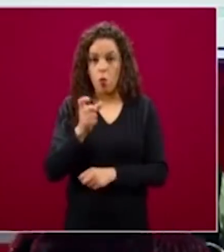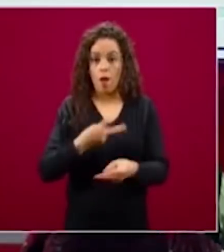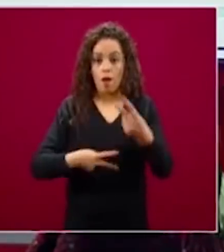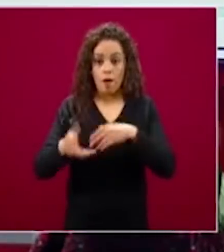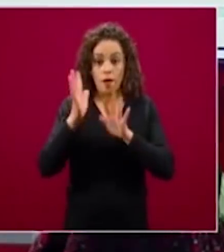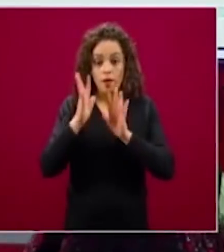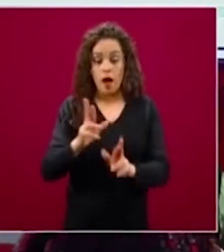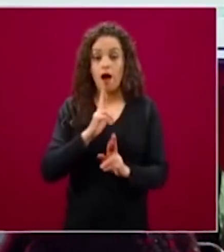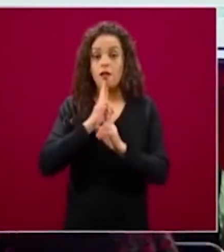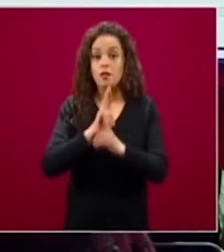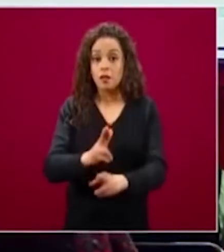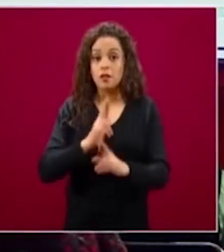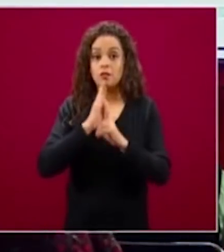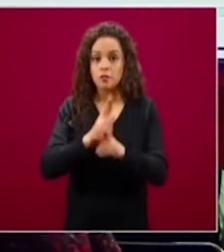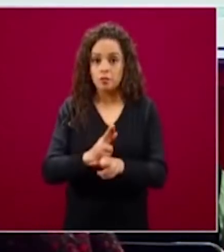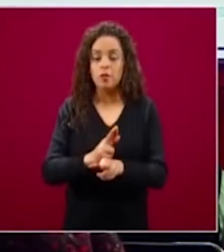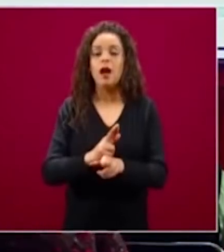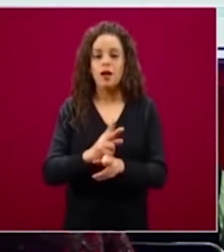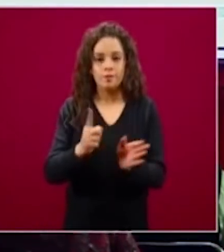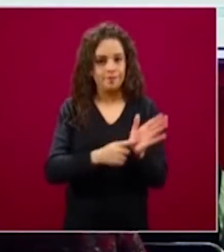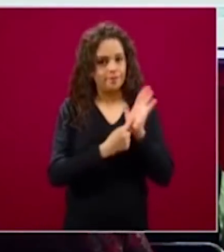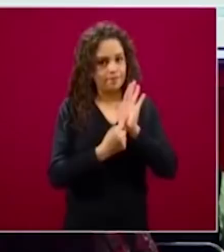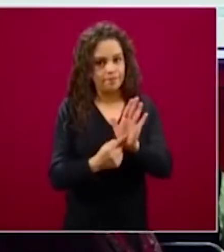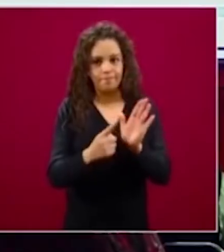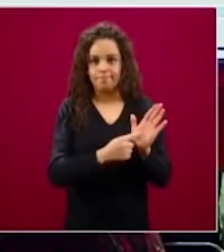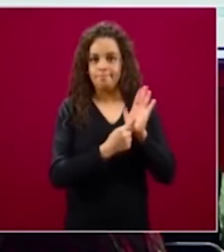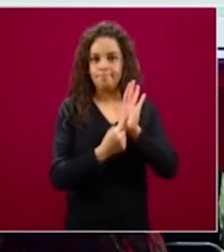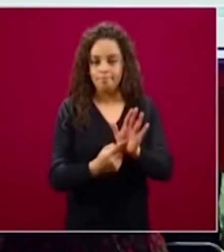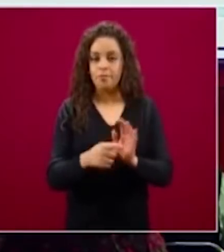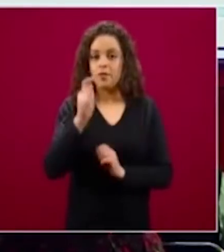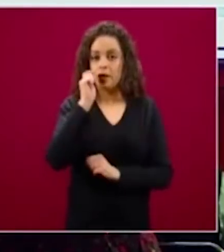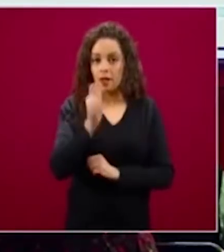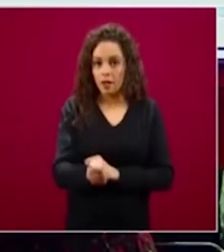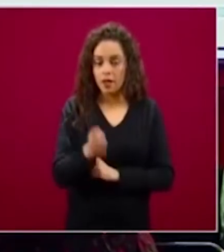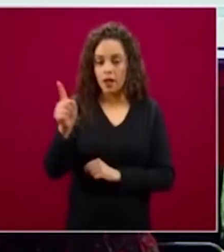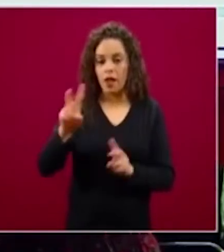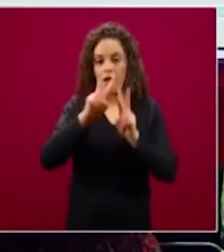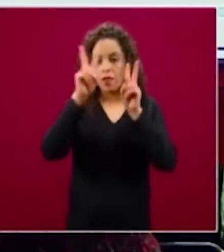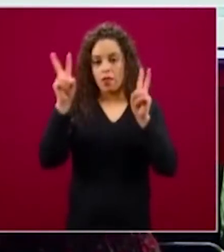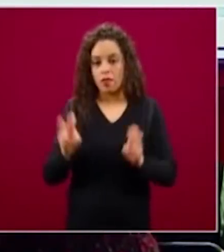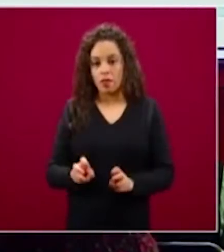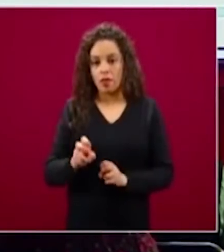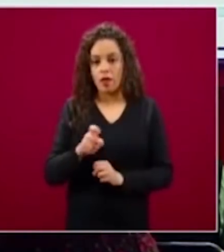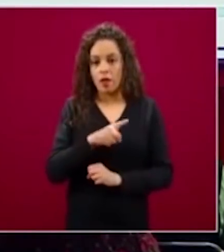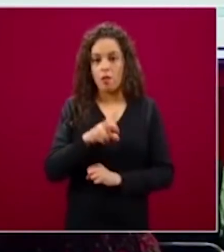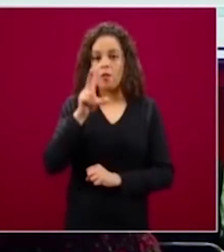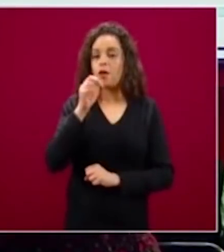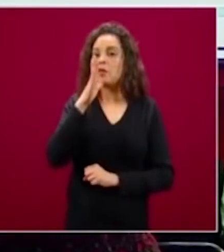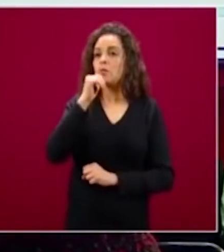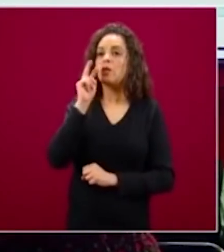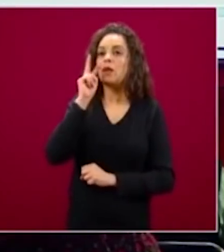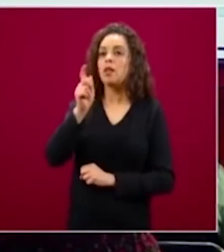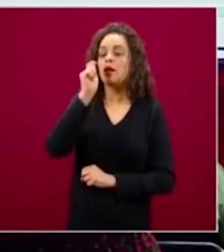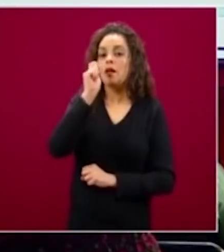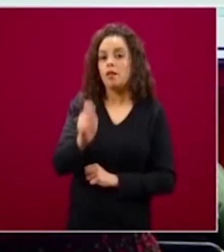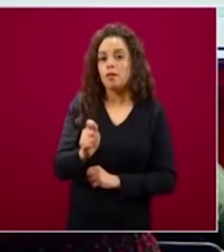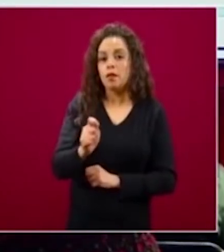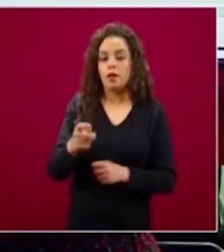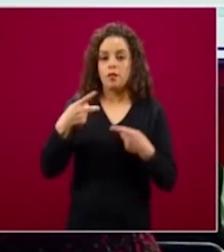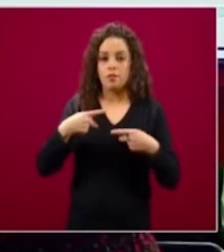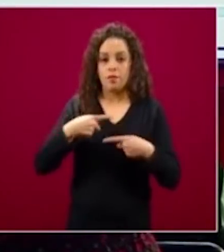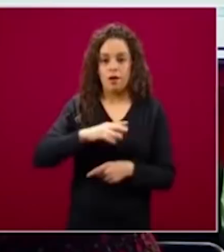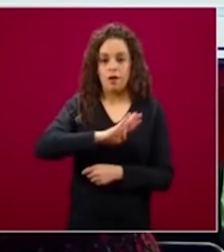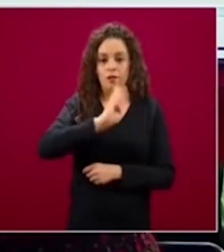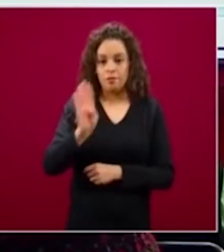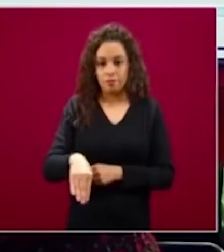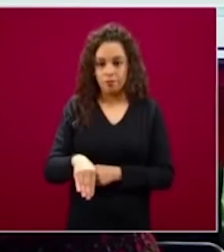resultados, los vamos a ir presentando. En este caso es el tema de la mortalidad no observable, y consiste precisamente